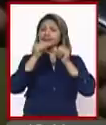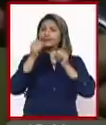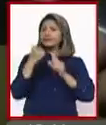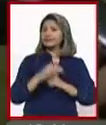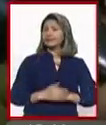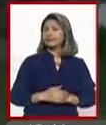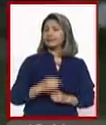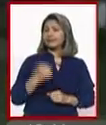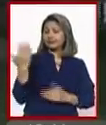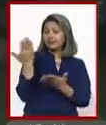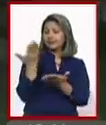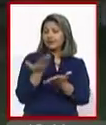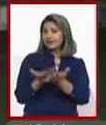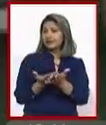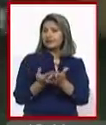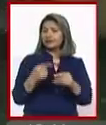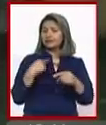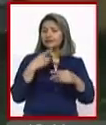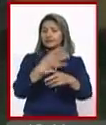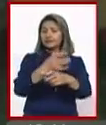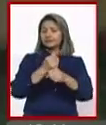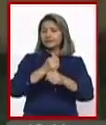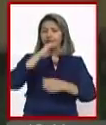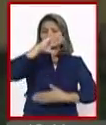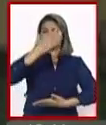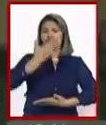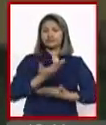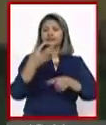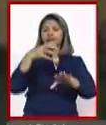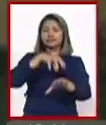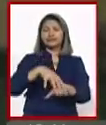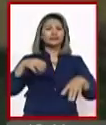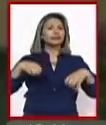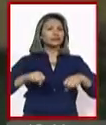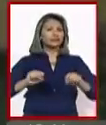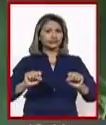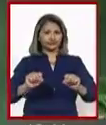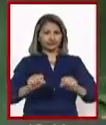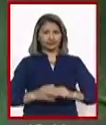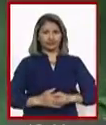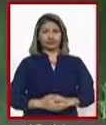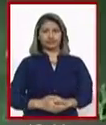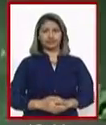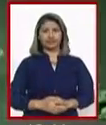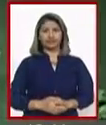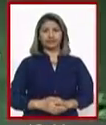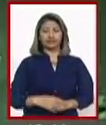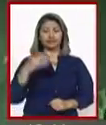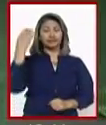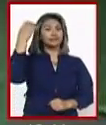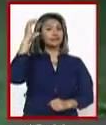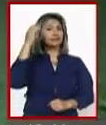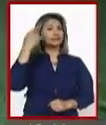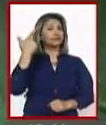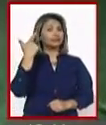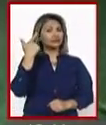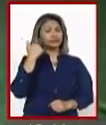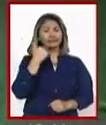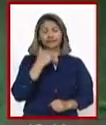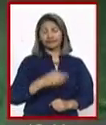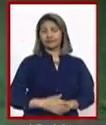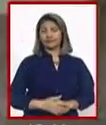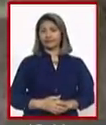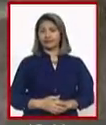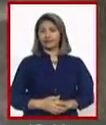los vecinos vinieron y dijeron que se lo querían llevar a mi hijo en una moto. Y a mi cuñada le encañonaron con una